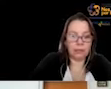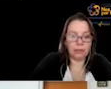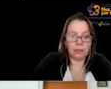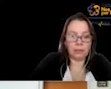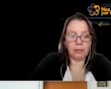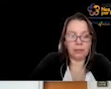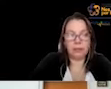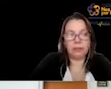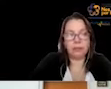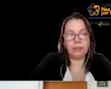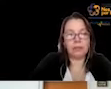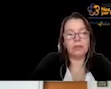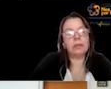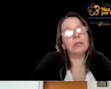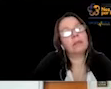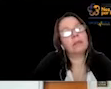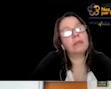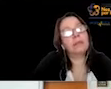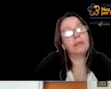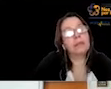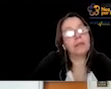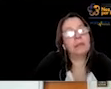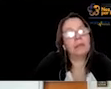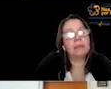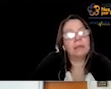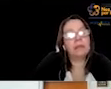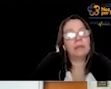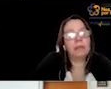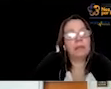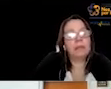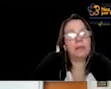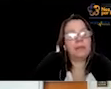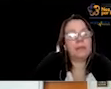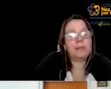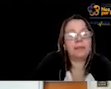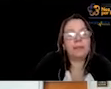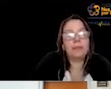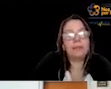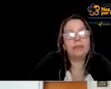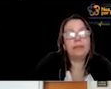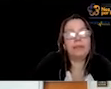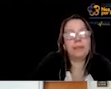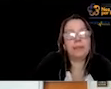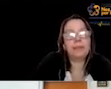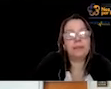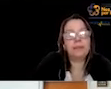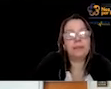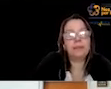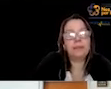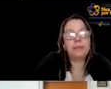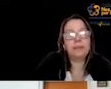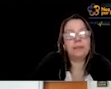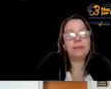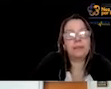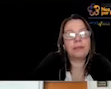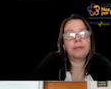El adolescente es donde se produce lo que se llama el pico de masa ósea. Todo eso lo van a ver de tarde. Entonces, ¿por qué menciono esto? Porque hay que prestar principal atención